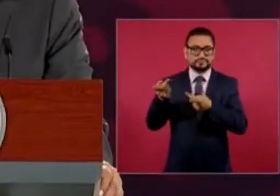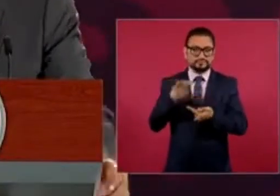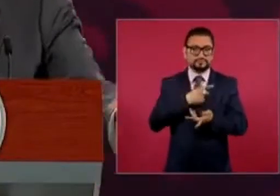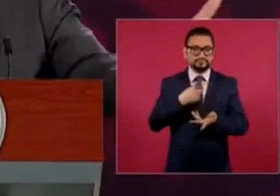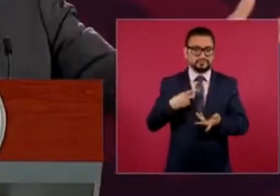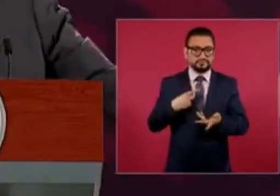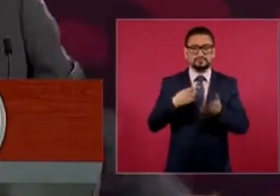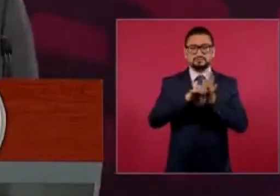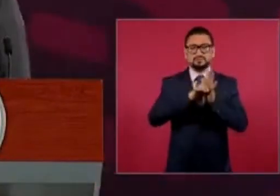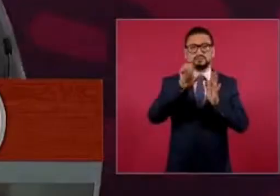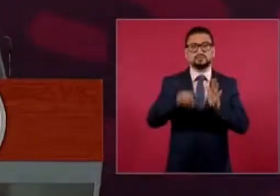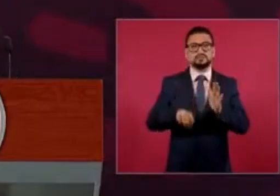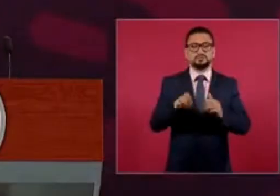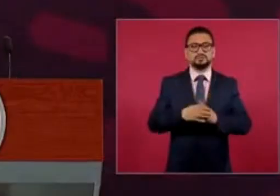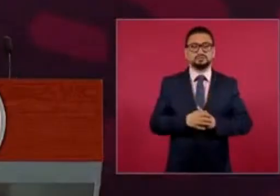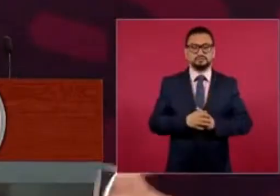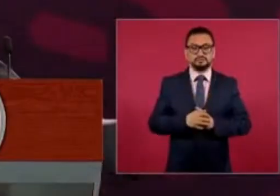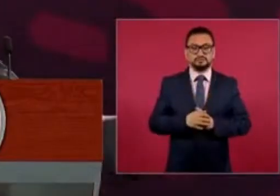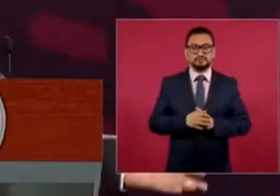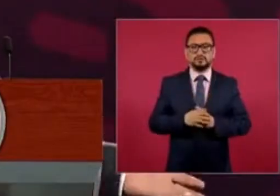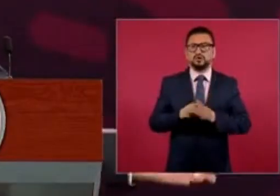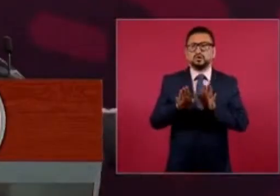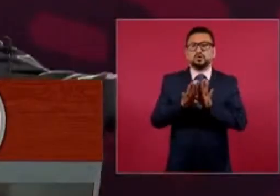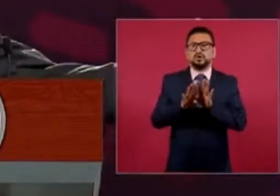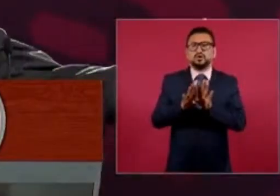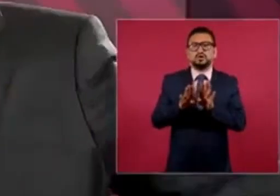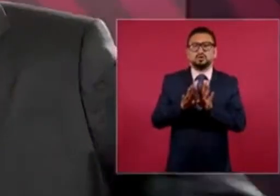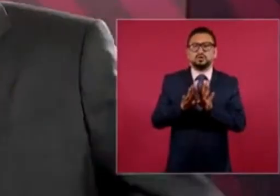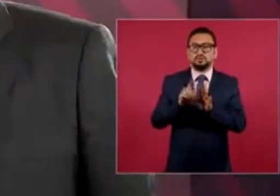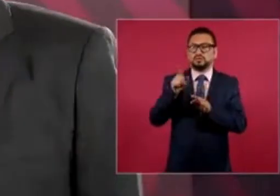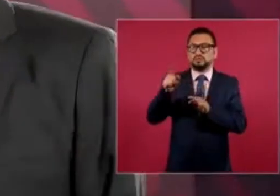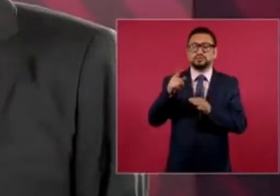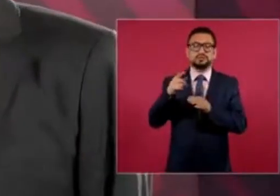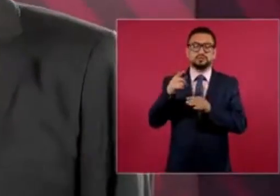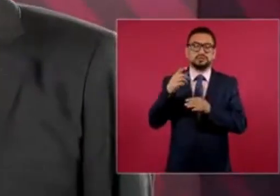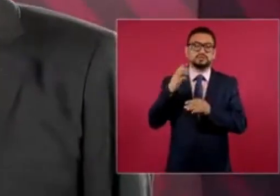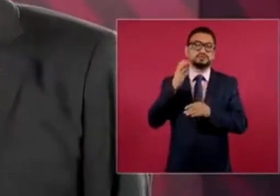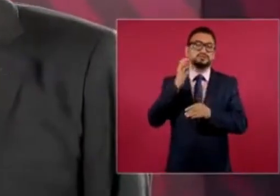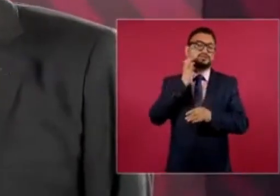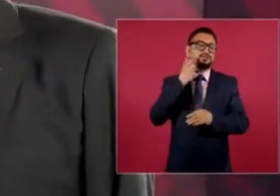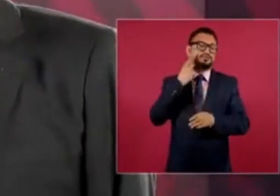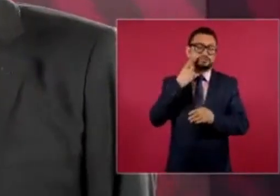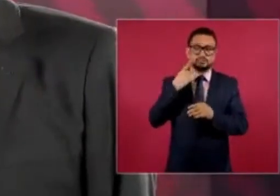Por ejemplo, ¿cómo va a votar un legislador